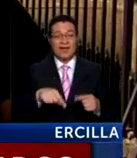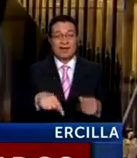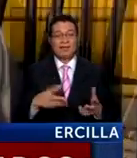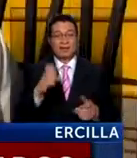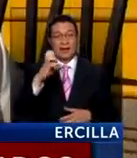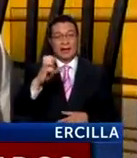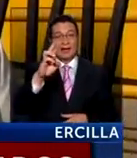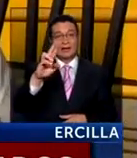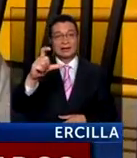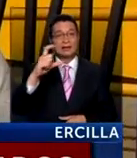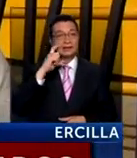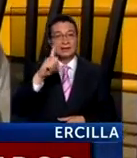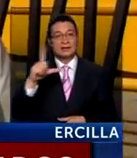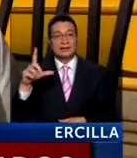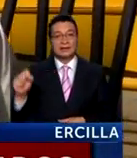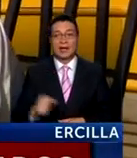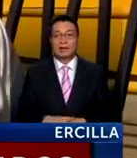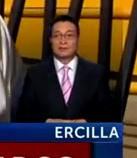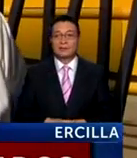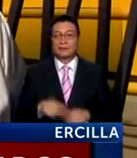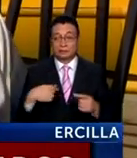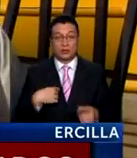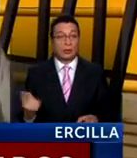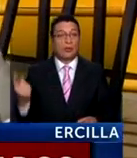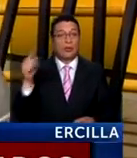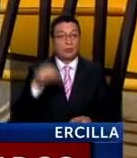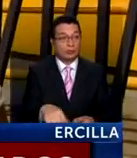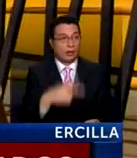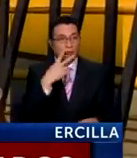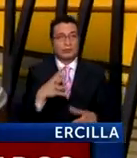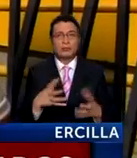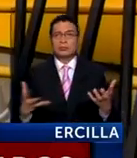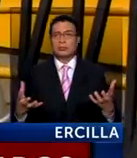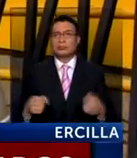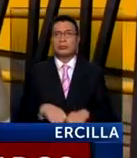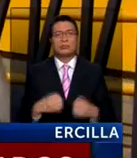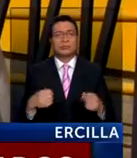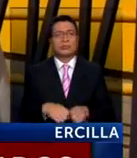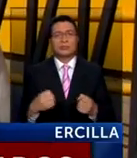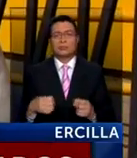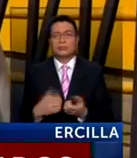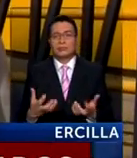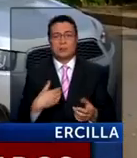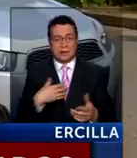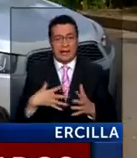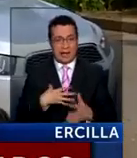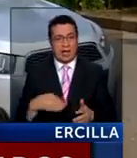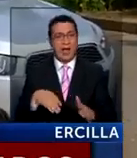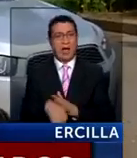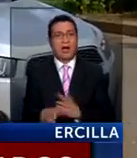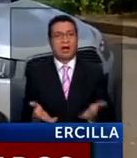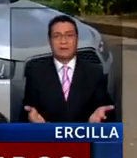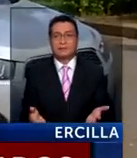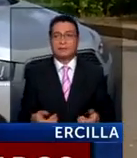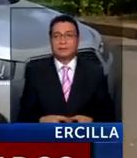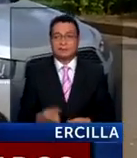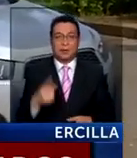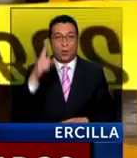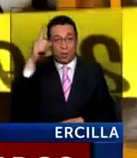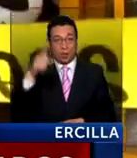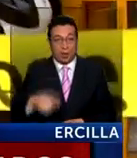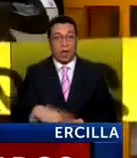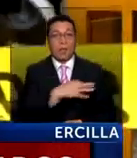el silla pena y lata Porque yo vengo llegando y veo que está todo destrozado este este Liceo donde ingresó mi hija durante toda la jornada el